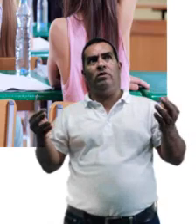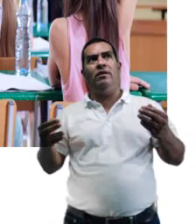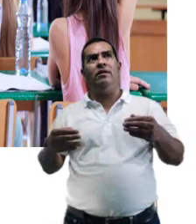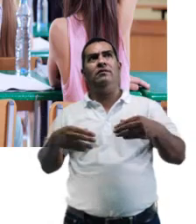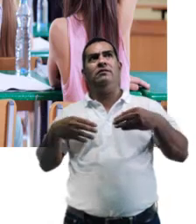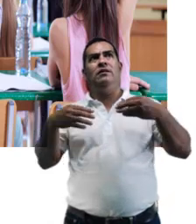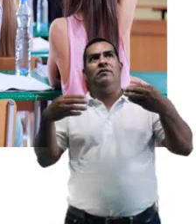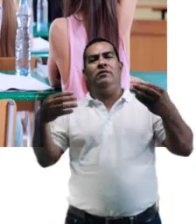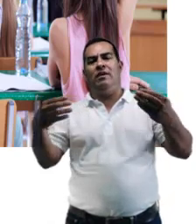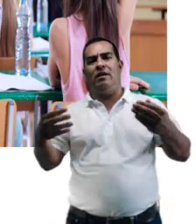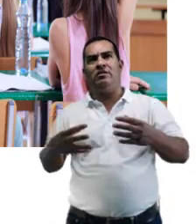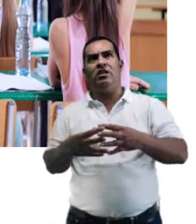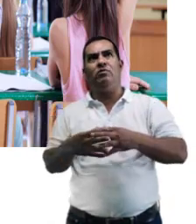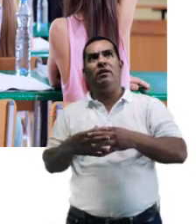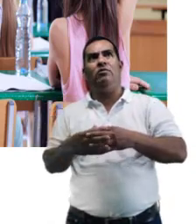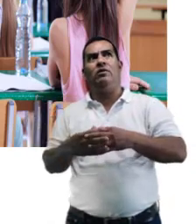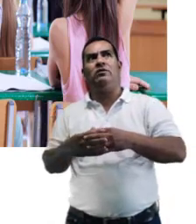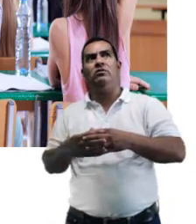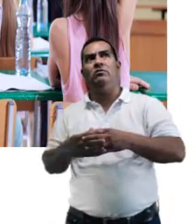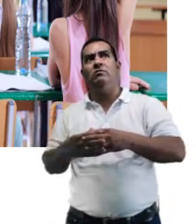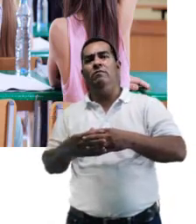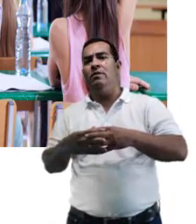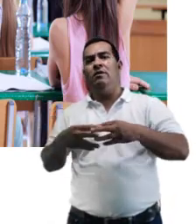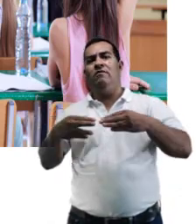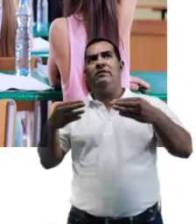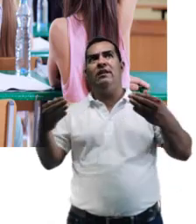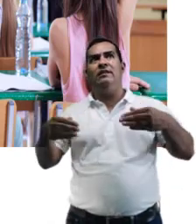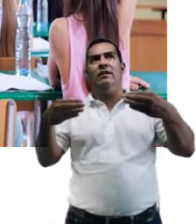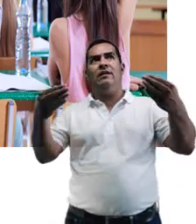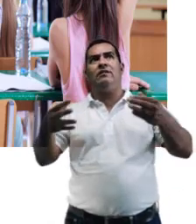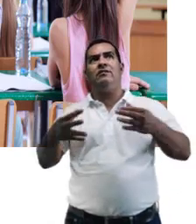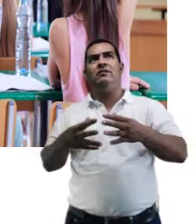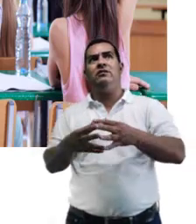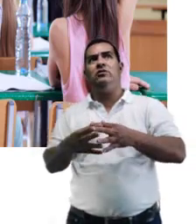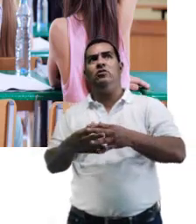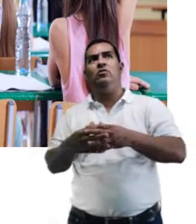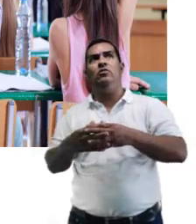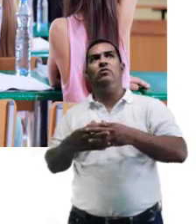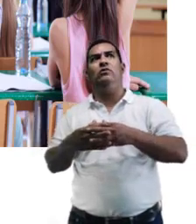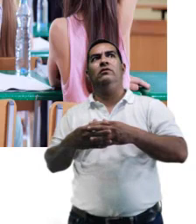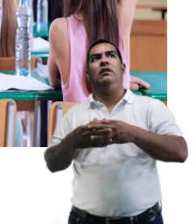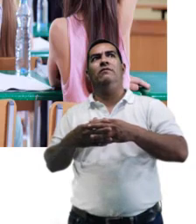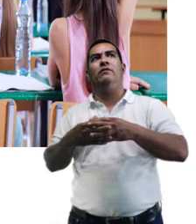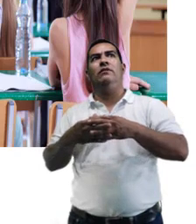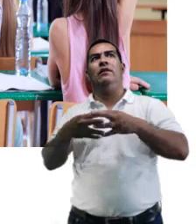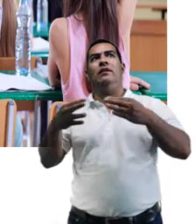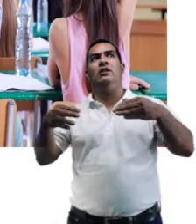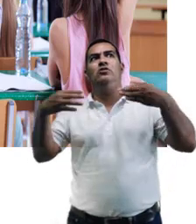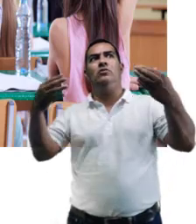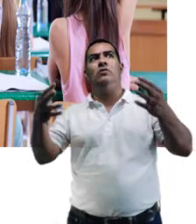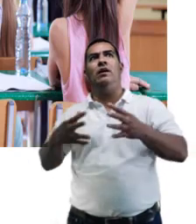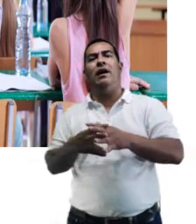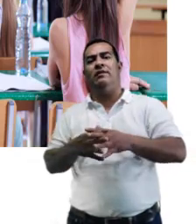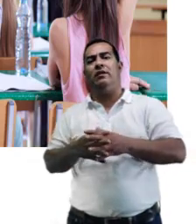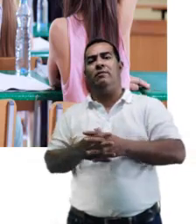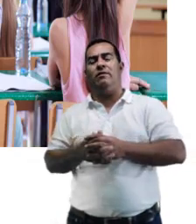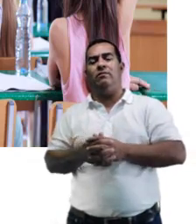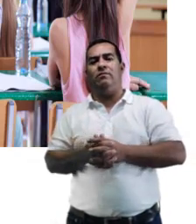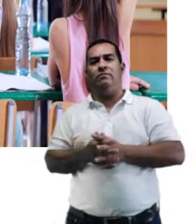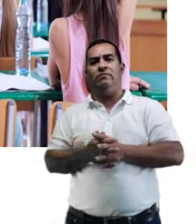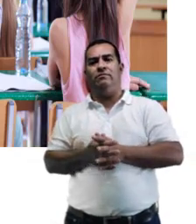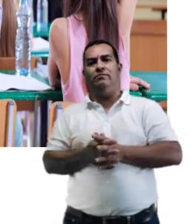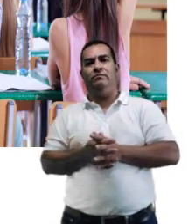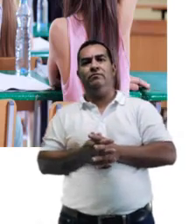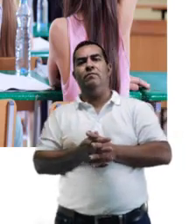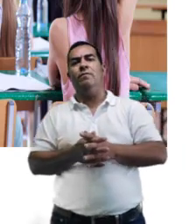de oportunidades de acceso a la educación facilita el ejercicio del derecho al